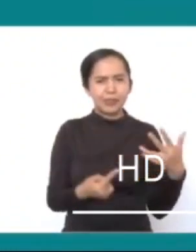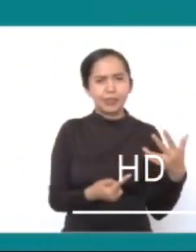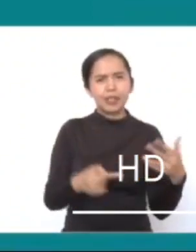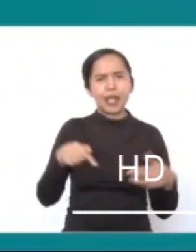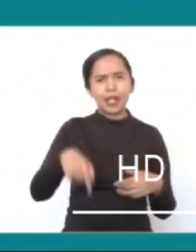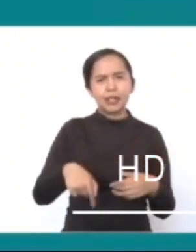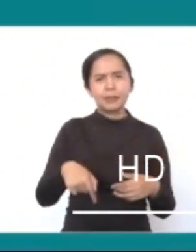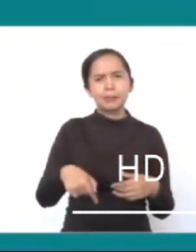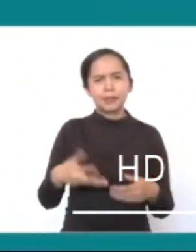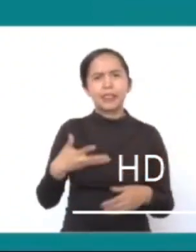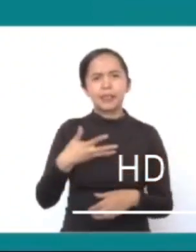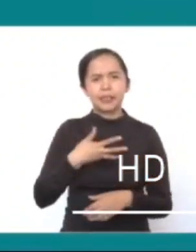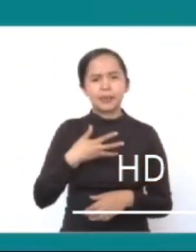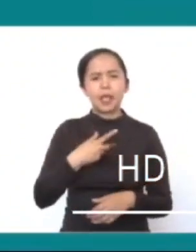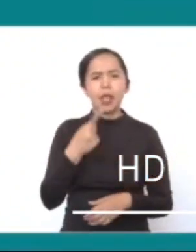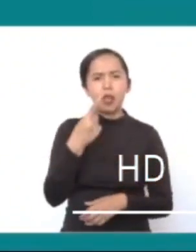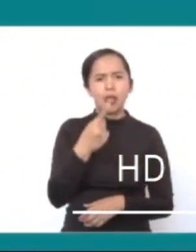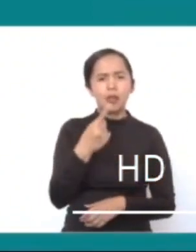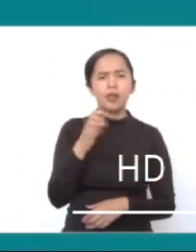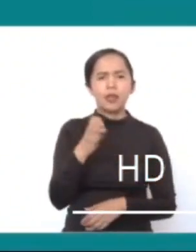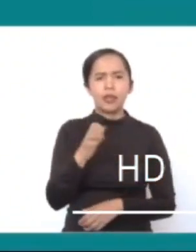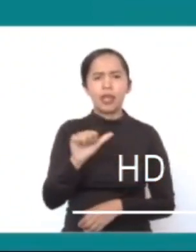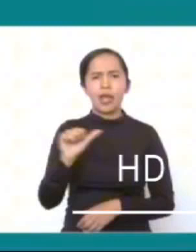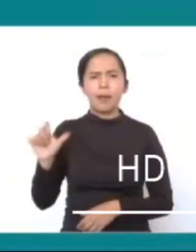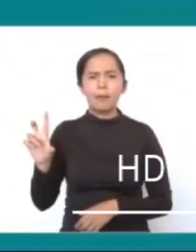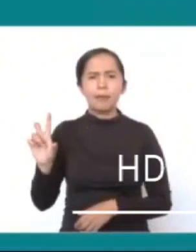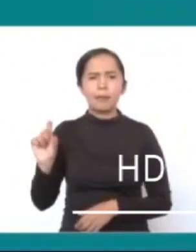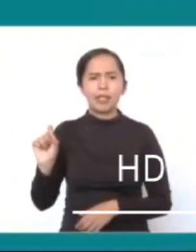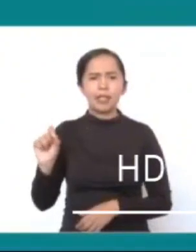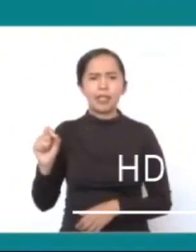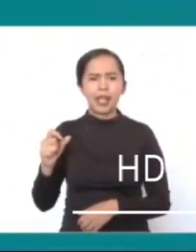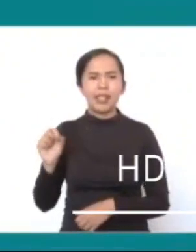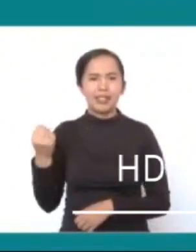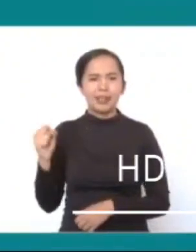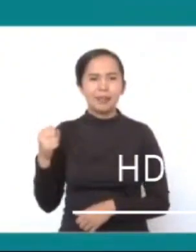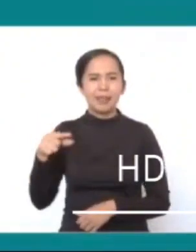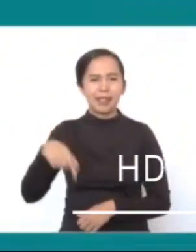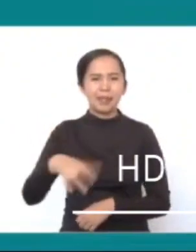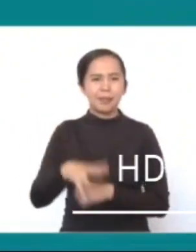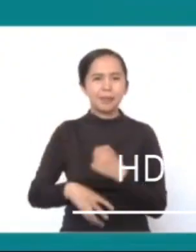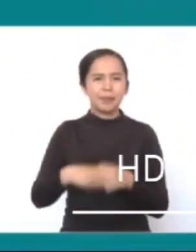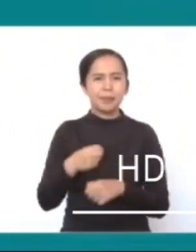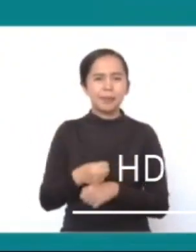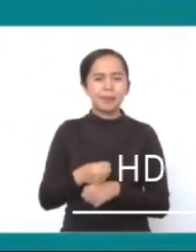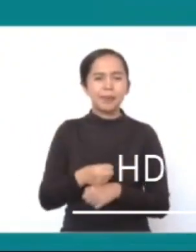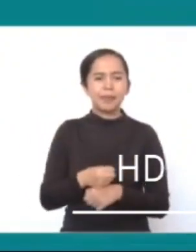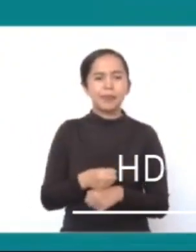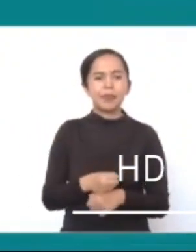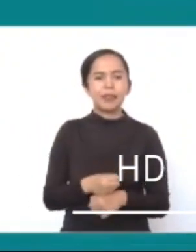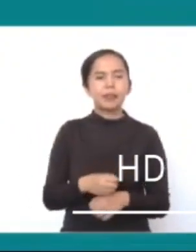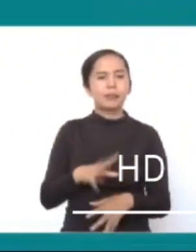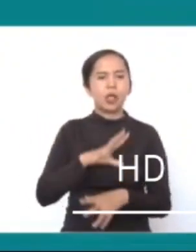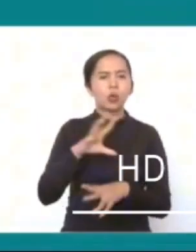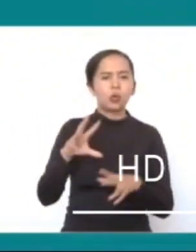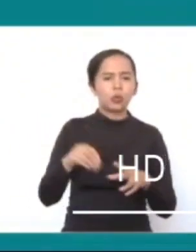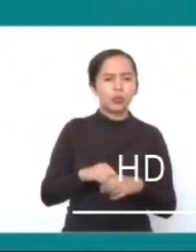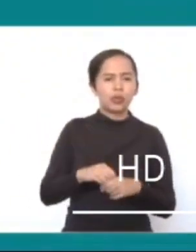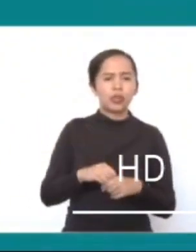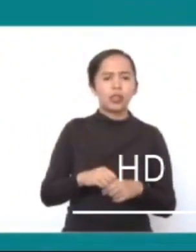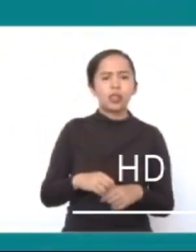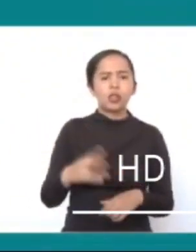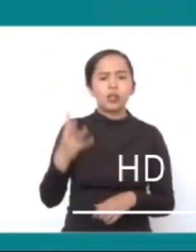ha emitido del 1 de enero al 20 de septiembre del año en curso. En total, fueron